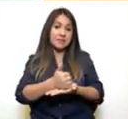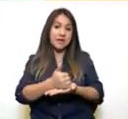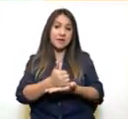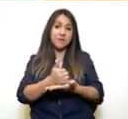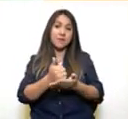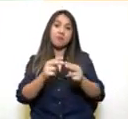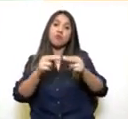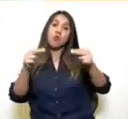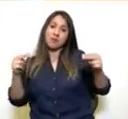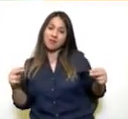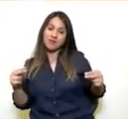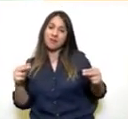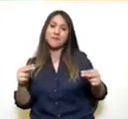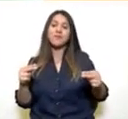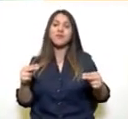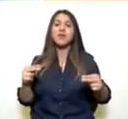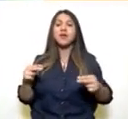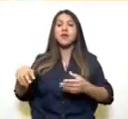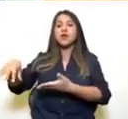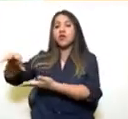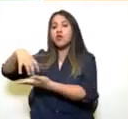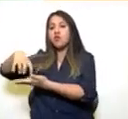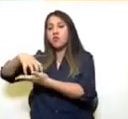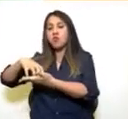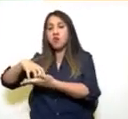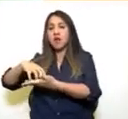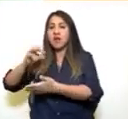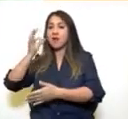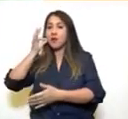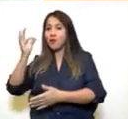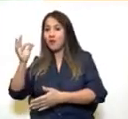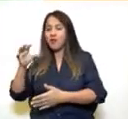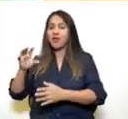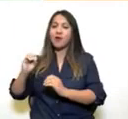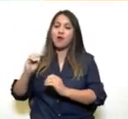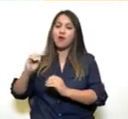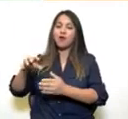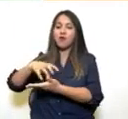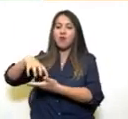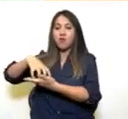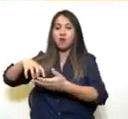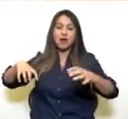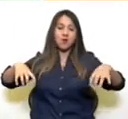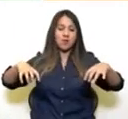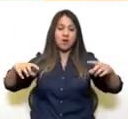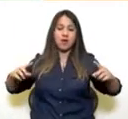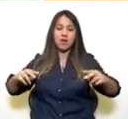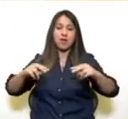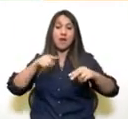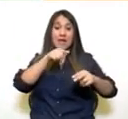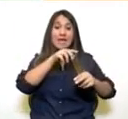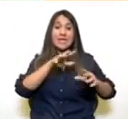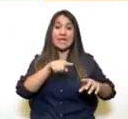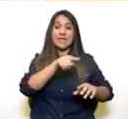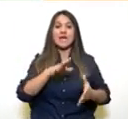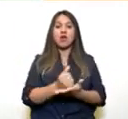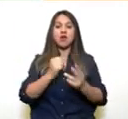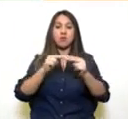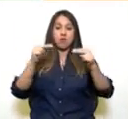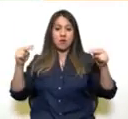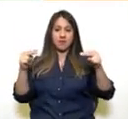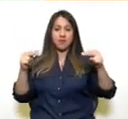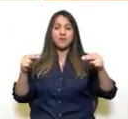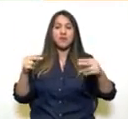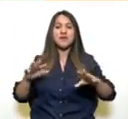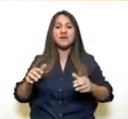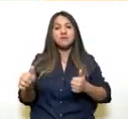que junta comunas que están en las puntas los extremos que es capaz de llevar el mal de la comuna etcétera ya se acerca